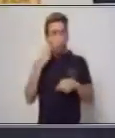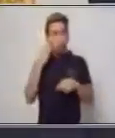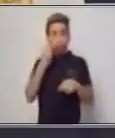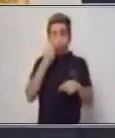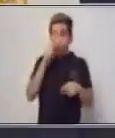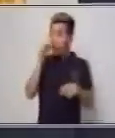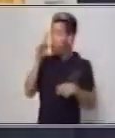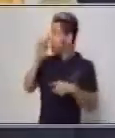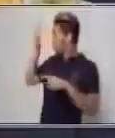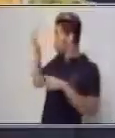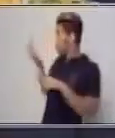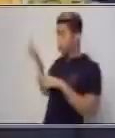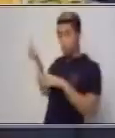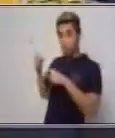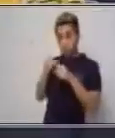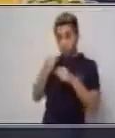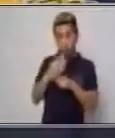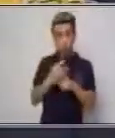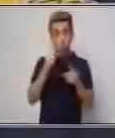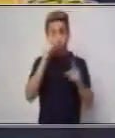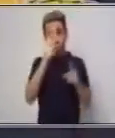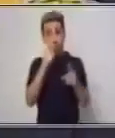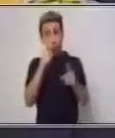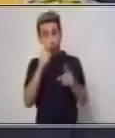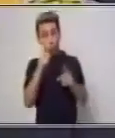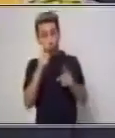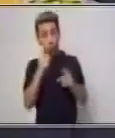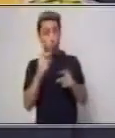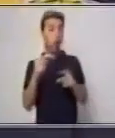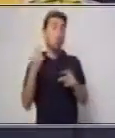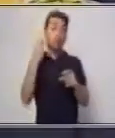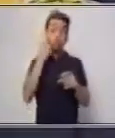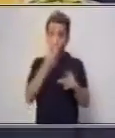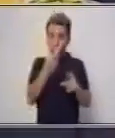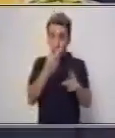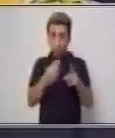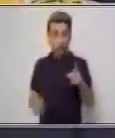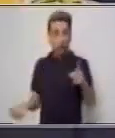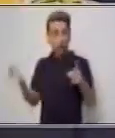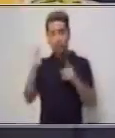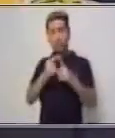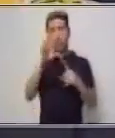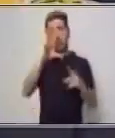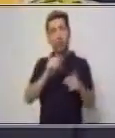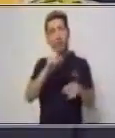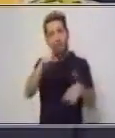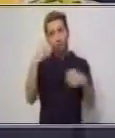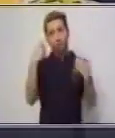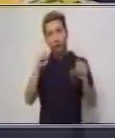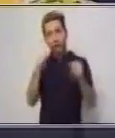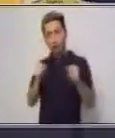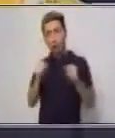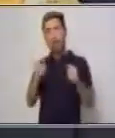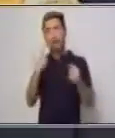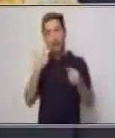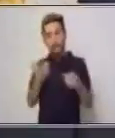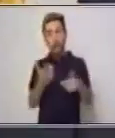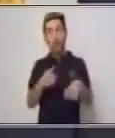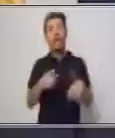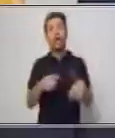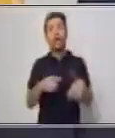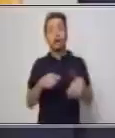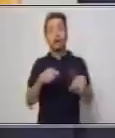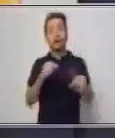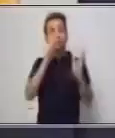números, desde el número 1, del número 2 hasta el número 50. Y como yo sé que tú no eres conformista y que vas a buscar